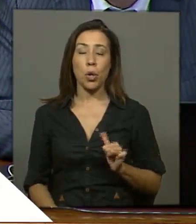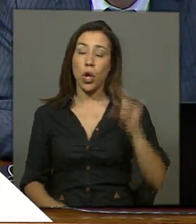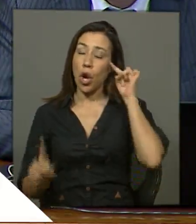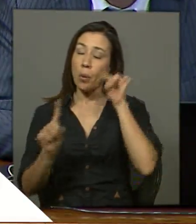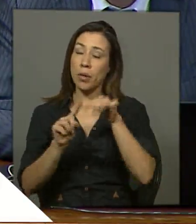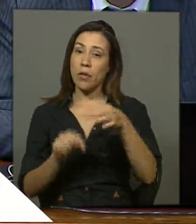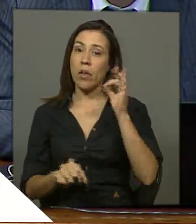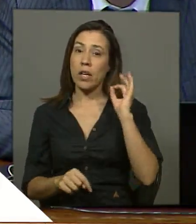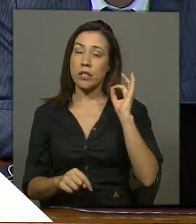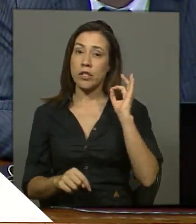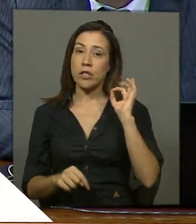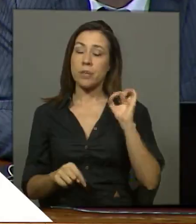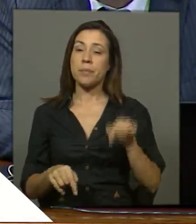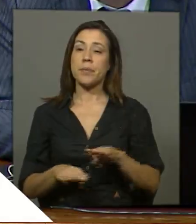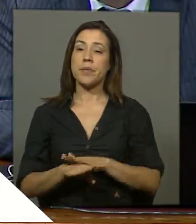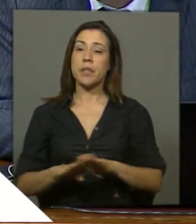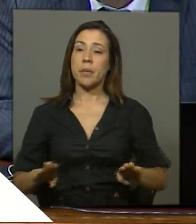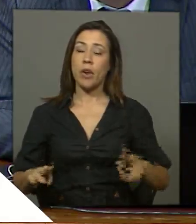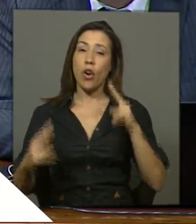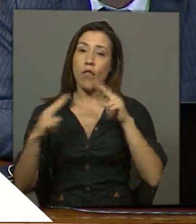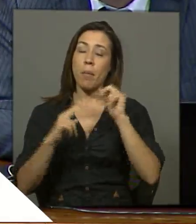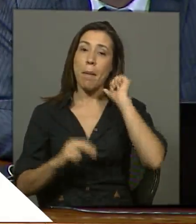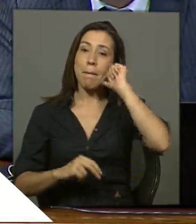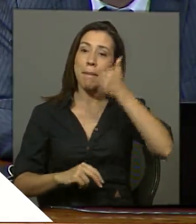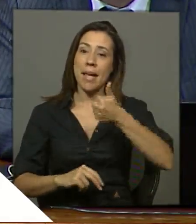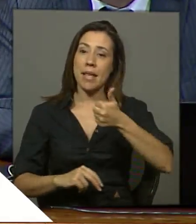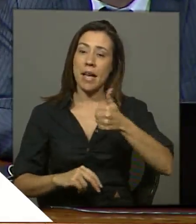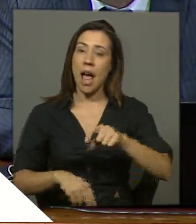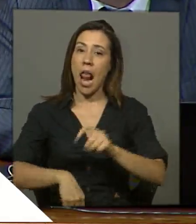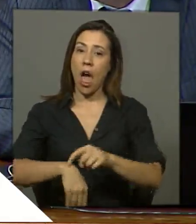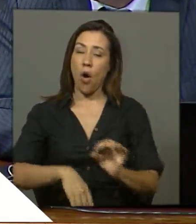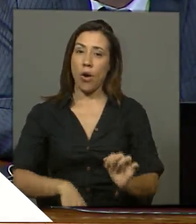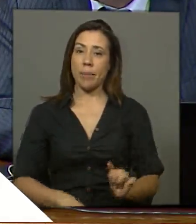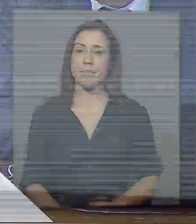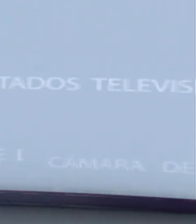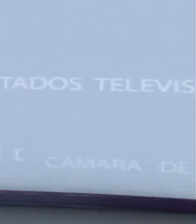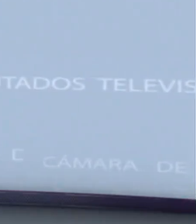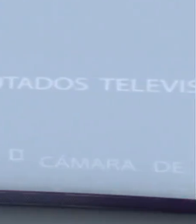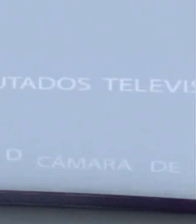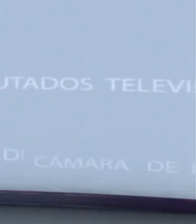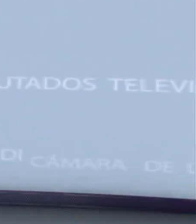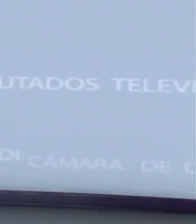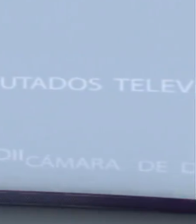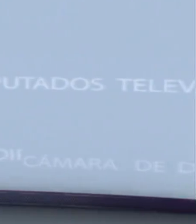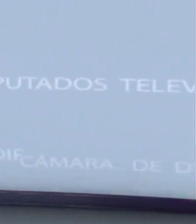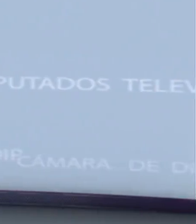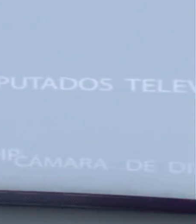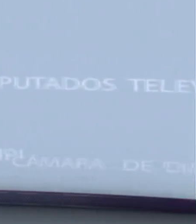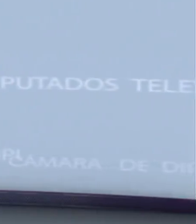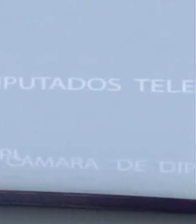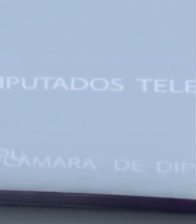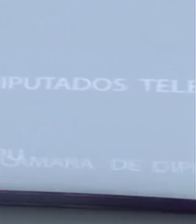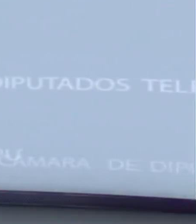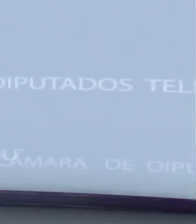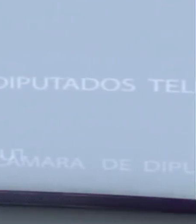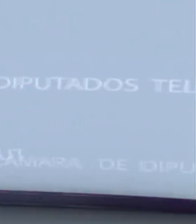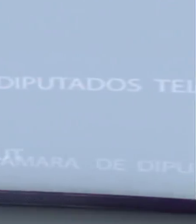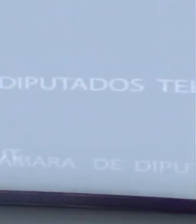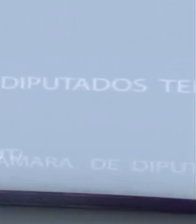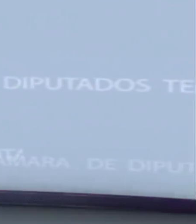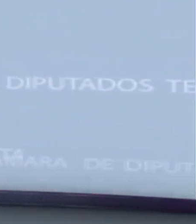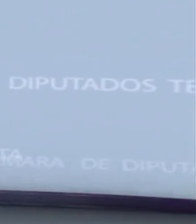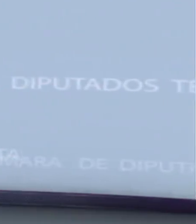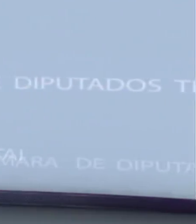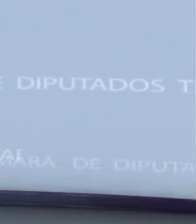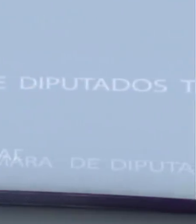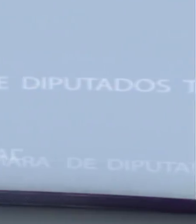objeto de la sesión esta se levanta nos vemos mañana a la hora esa materia se incluyó el diputado Juan Antonio coloma